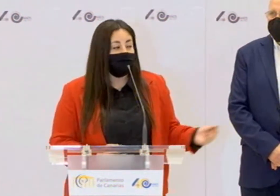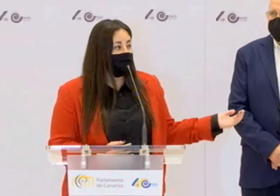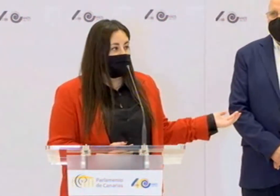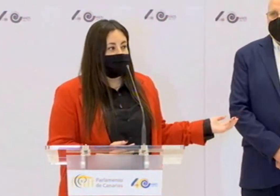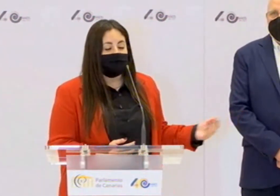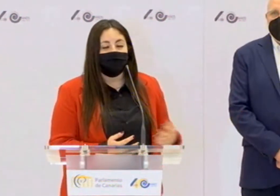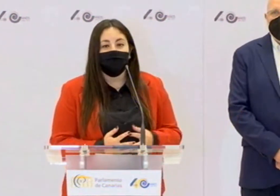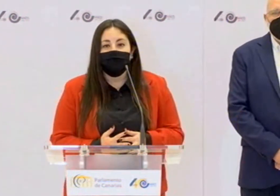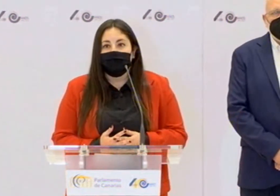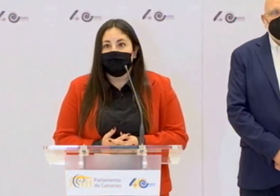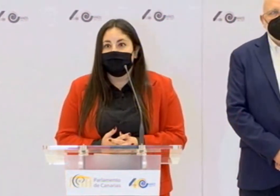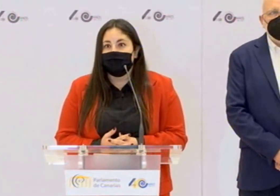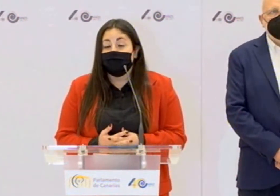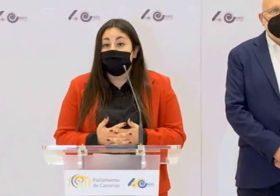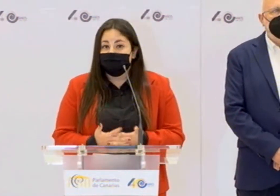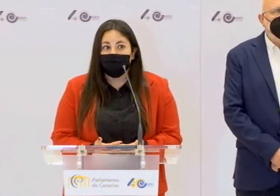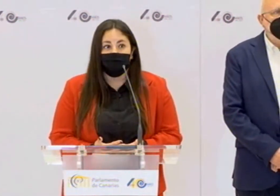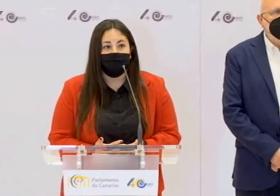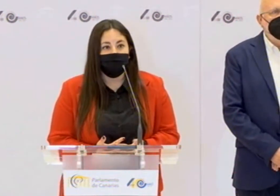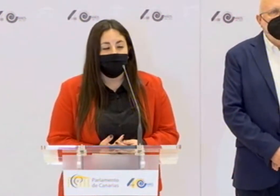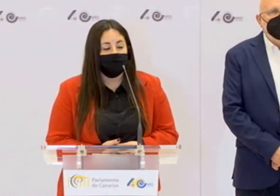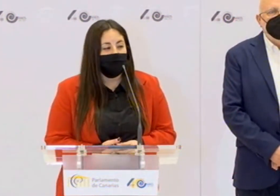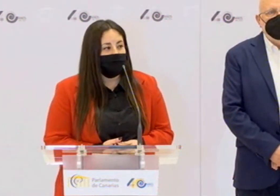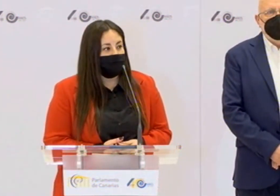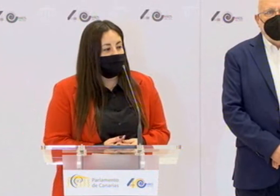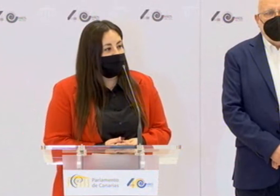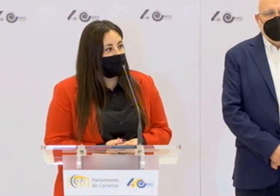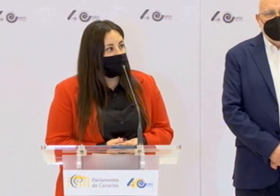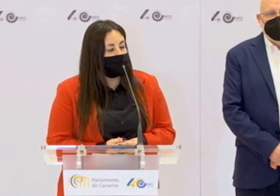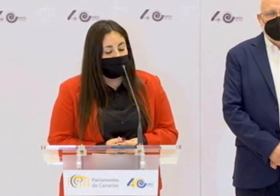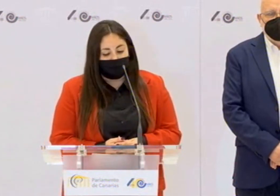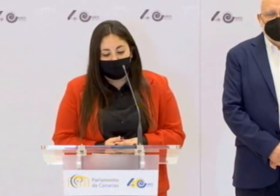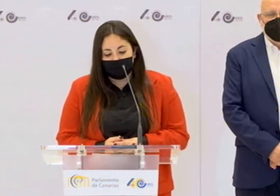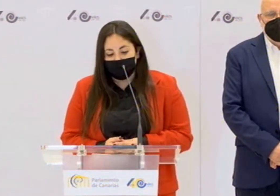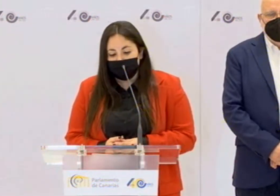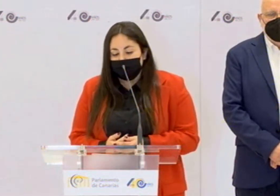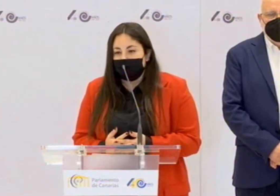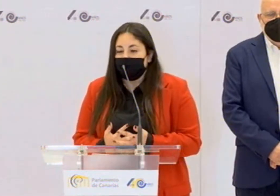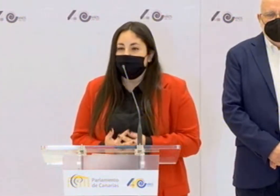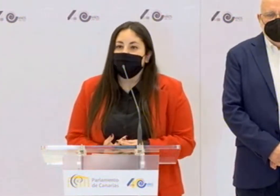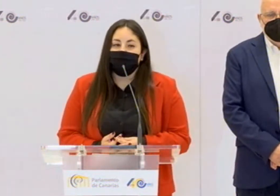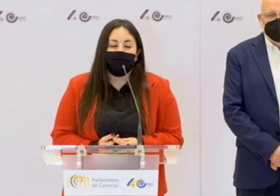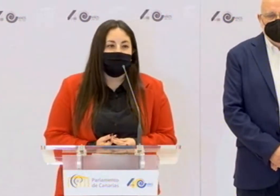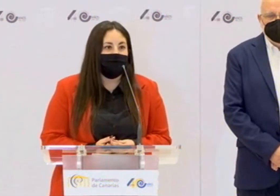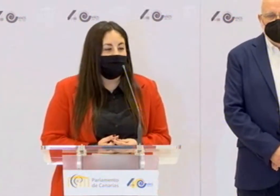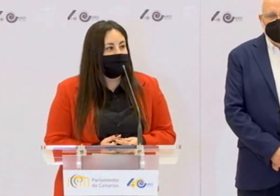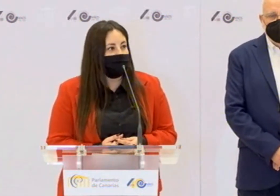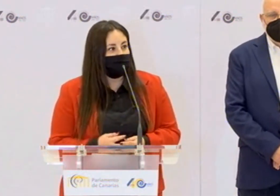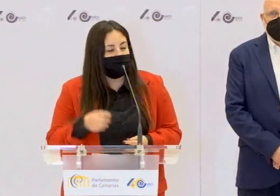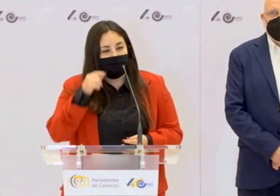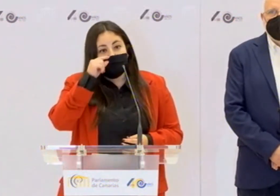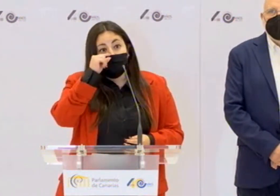portavoz, Manolo Marrero, hará la valoración como grupo político, como grupo parlamentario, pero para nosotras no queríamos